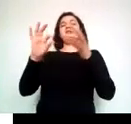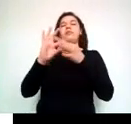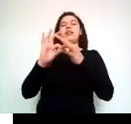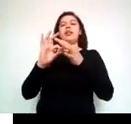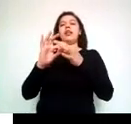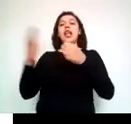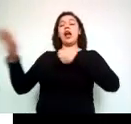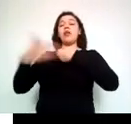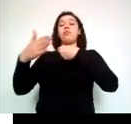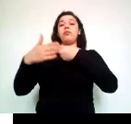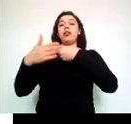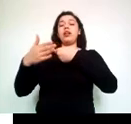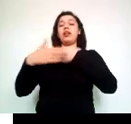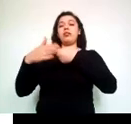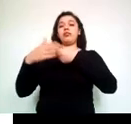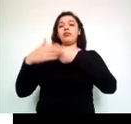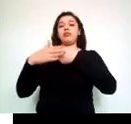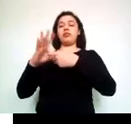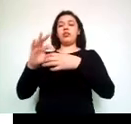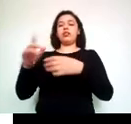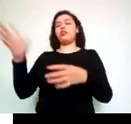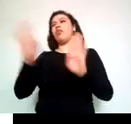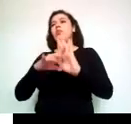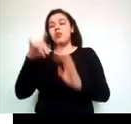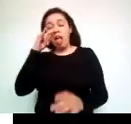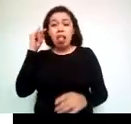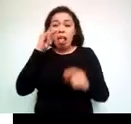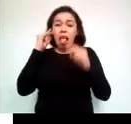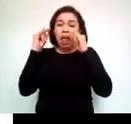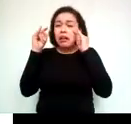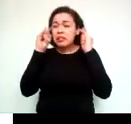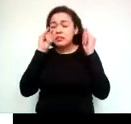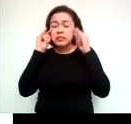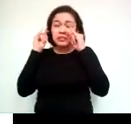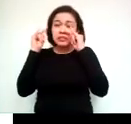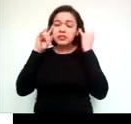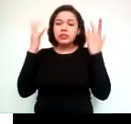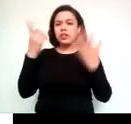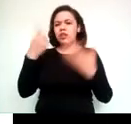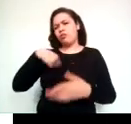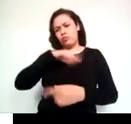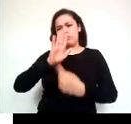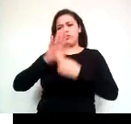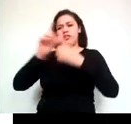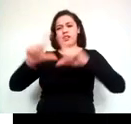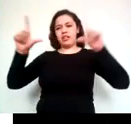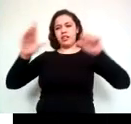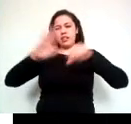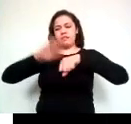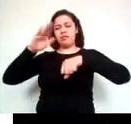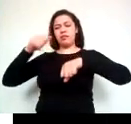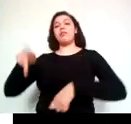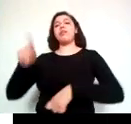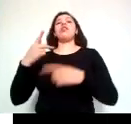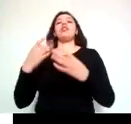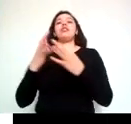la siguiente lámina. No traten de forzar su vista para ver las categorías y dominios en las tablas. Pero lo que es importante de